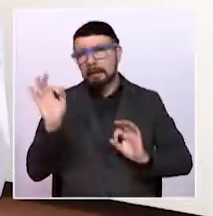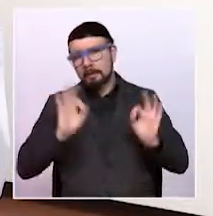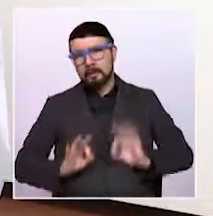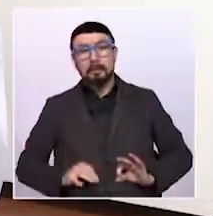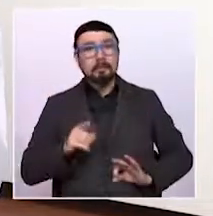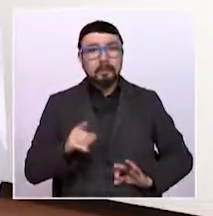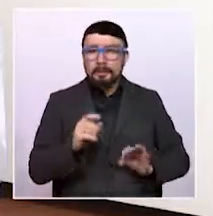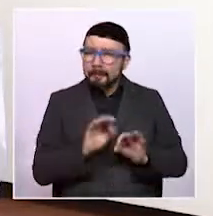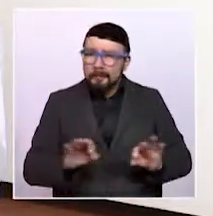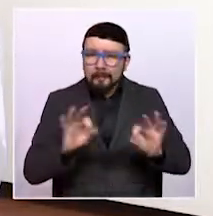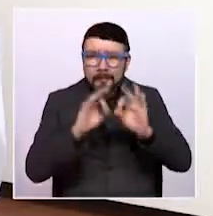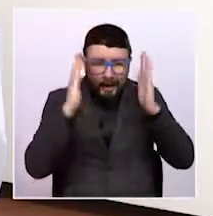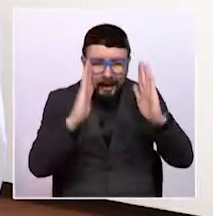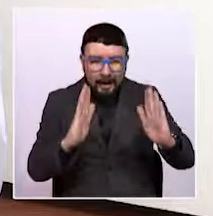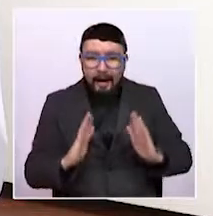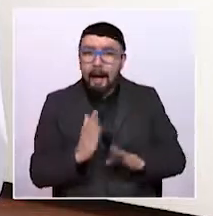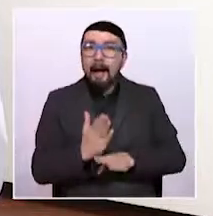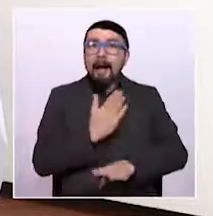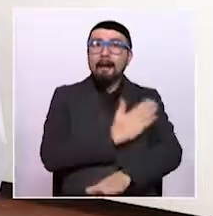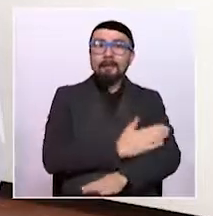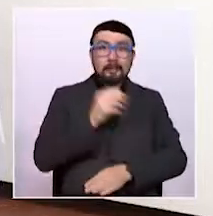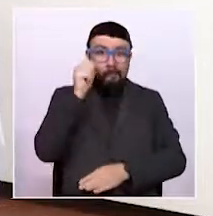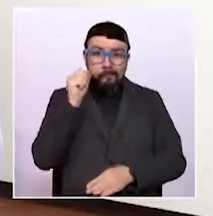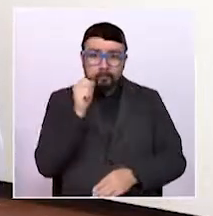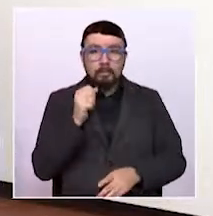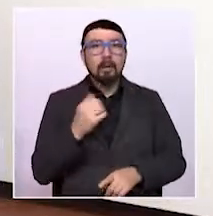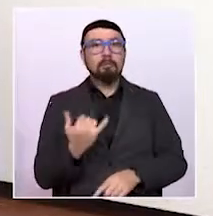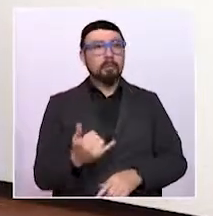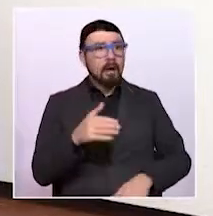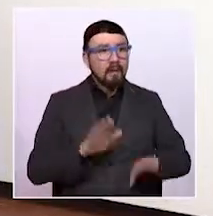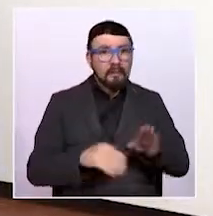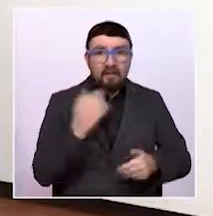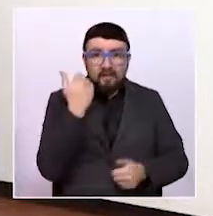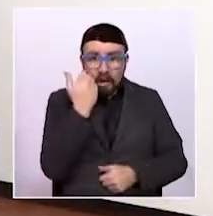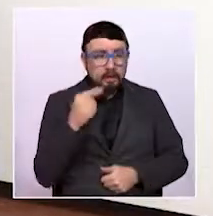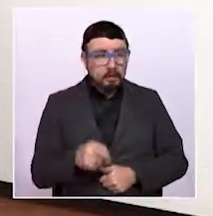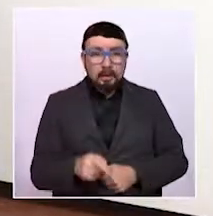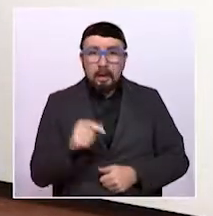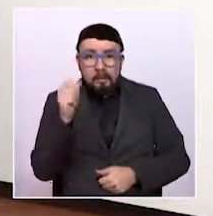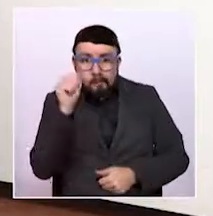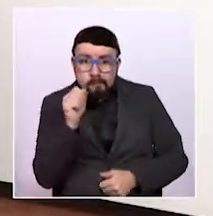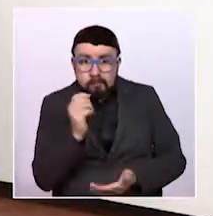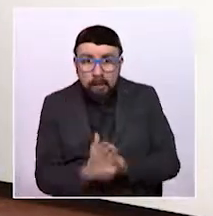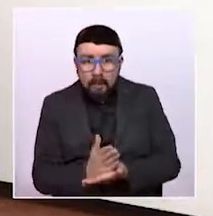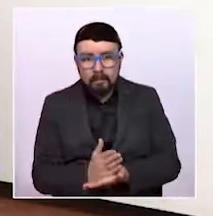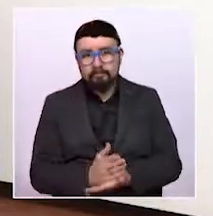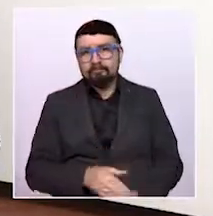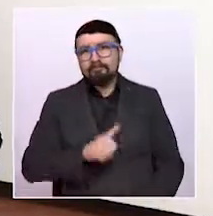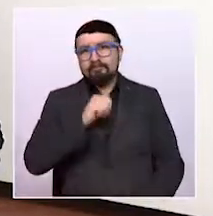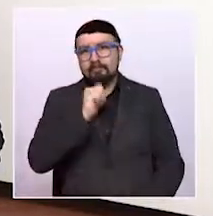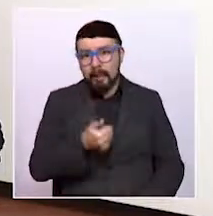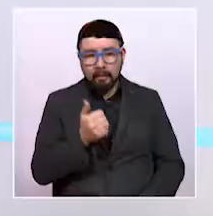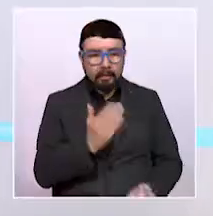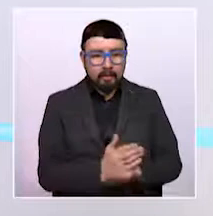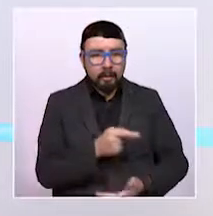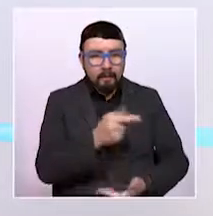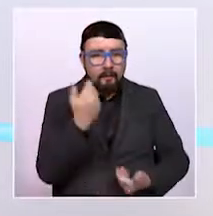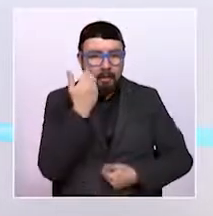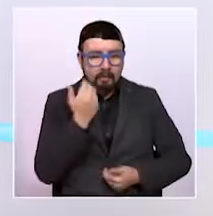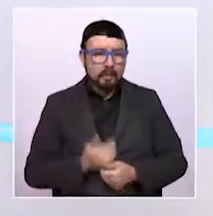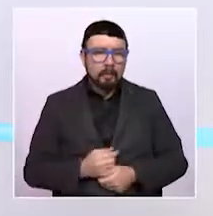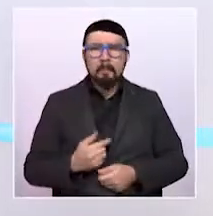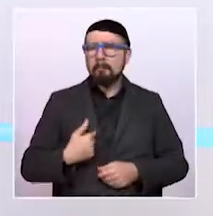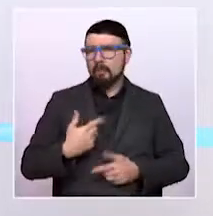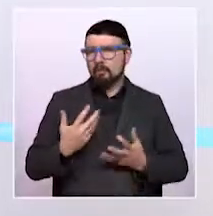adecuada pre concepcional porque hay muchas de las enfermedades que empeoran durante el embarazo entonces lo que quisiera que ustedes se dan